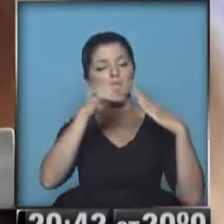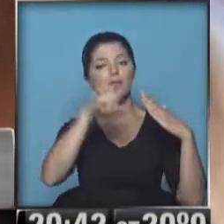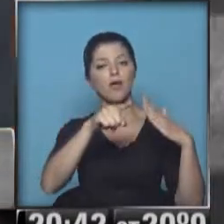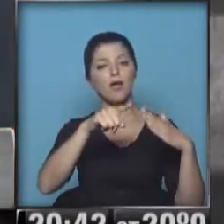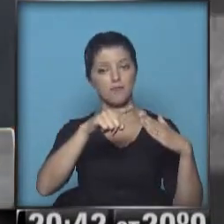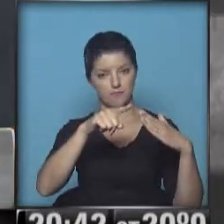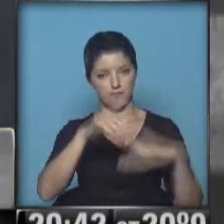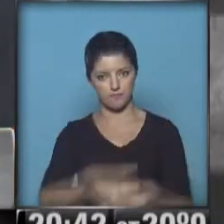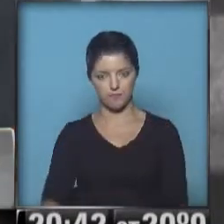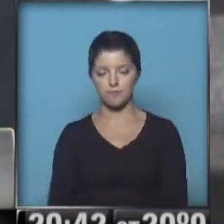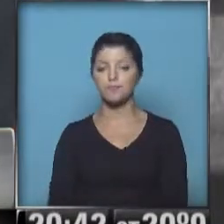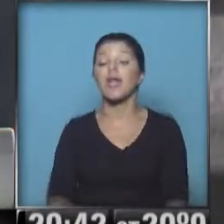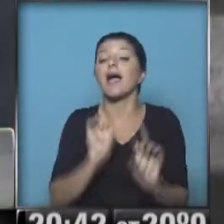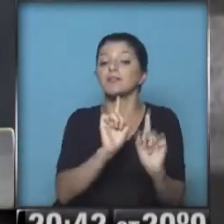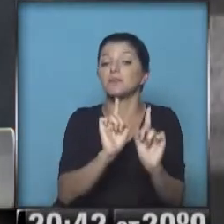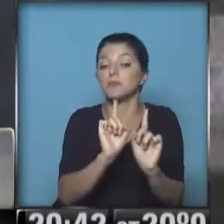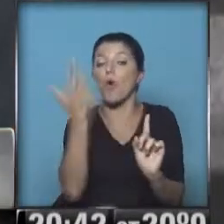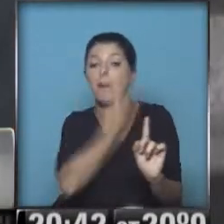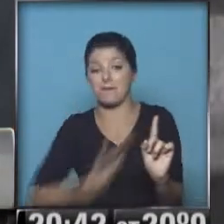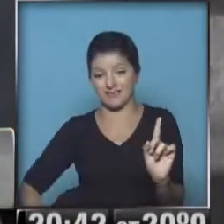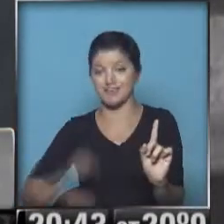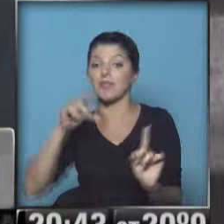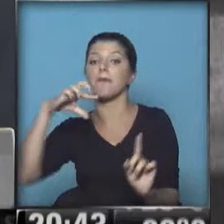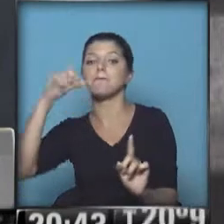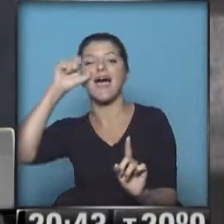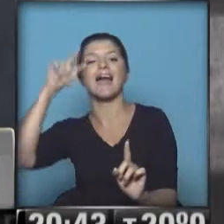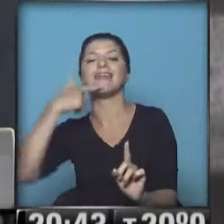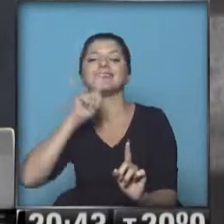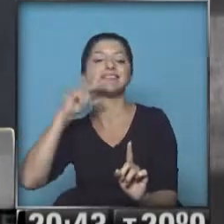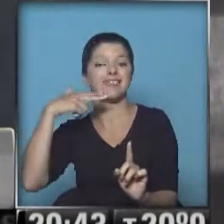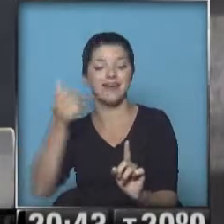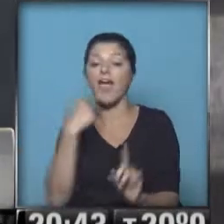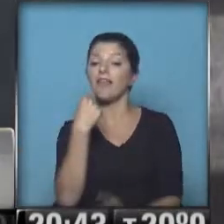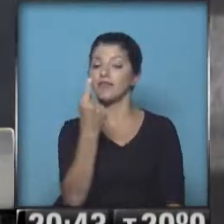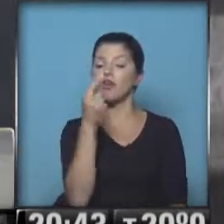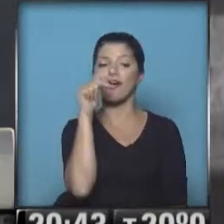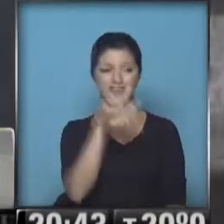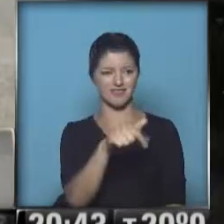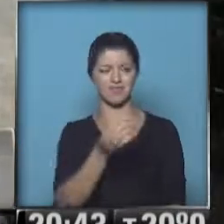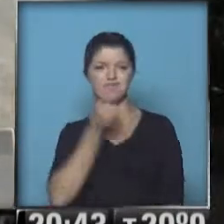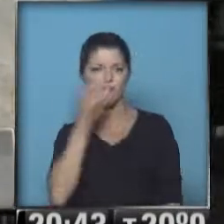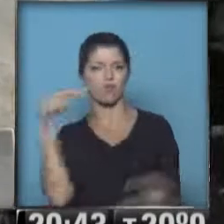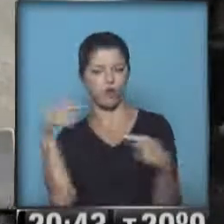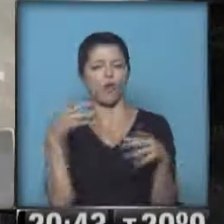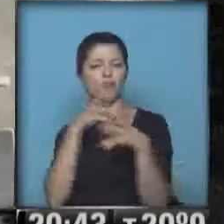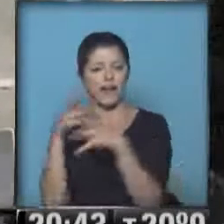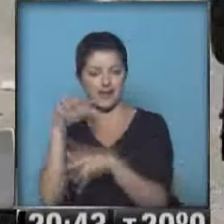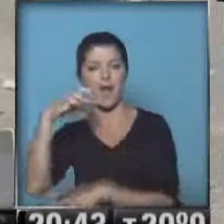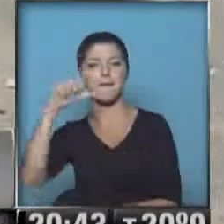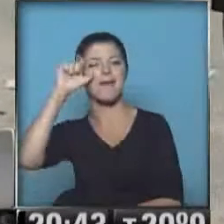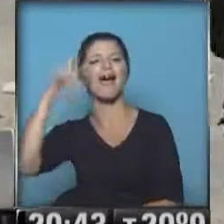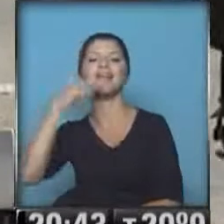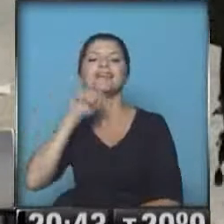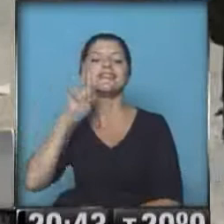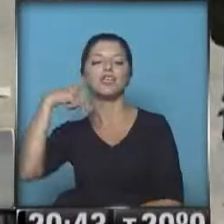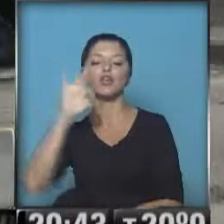Menachem Begin. A su vez, el presidente palestino Mahmoud Abbas calificó de declaración de guerra a los palestinos y a los